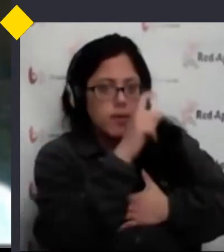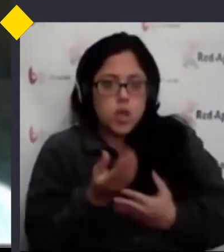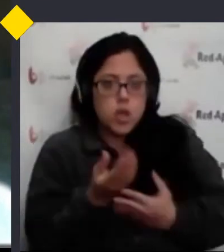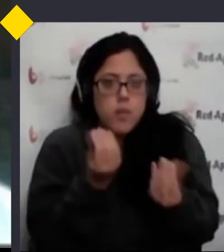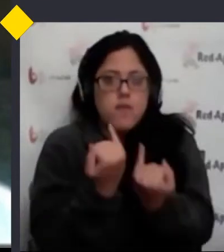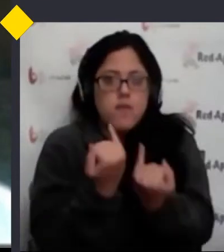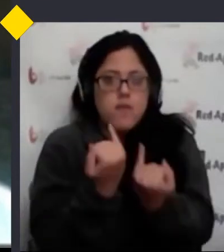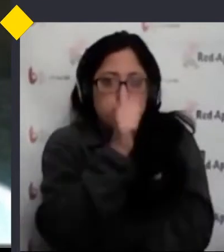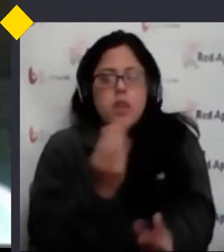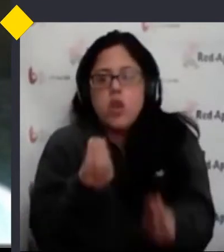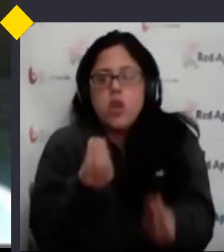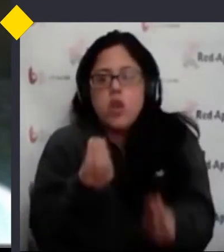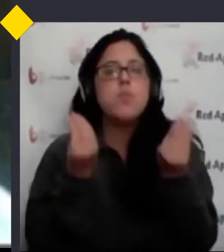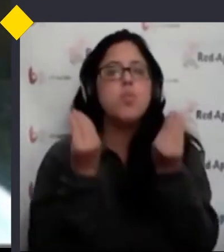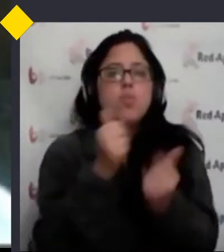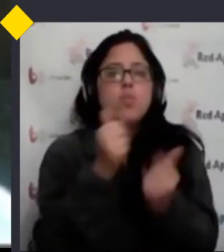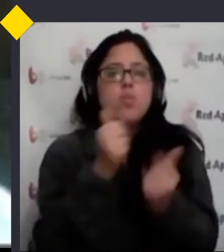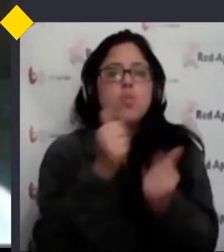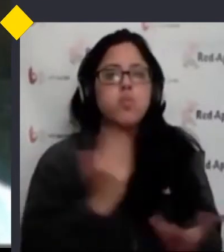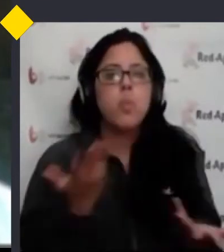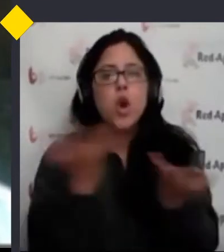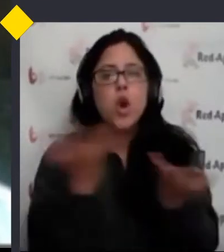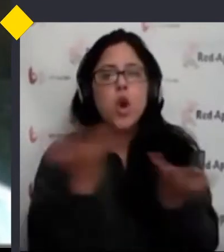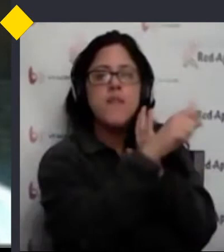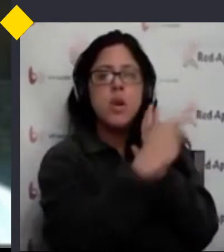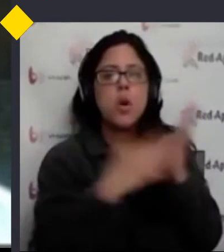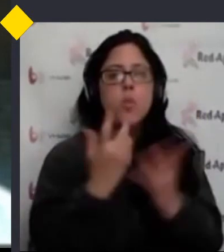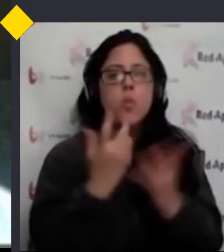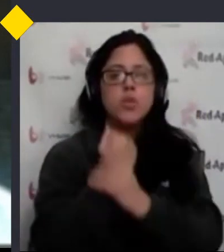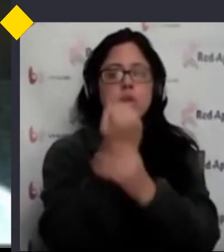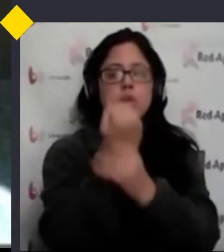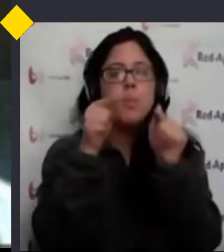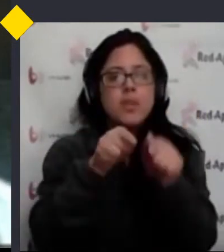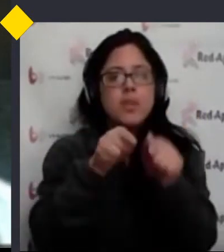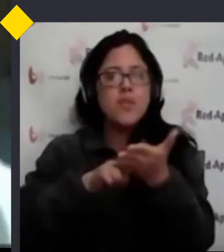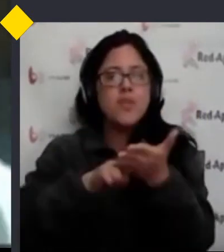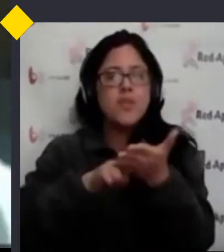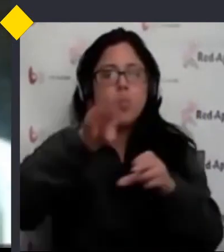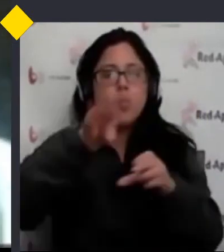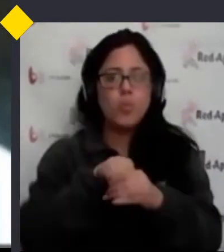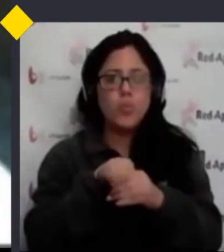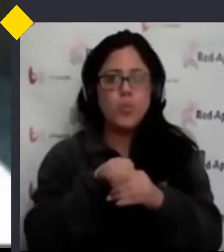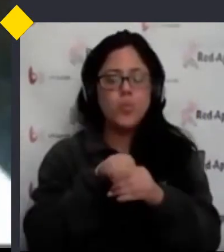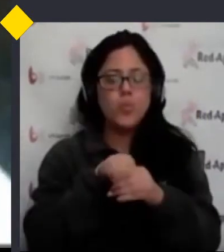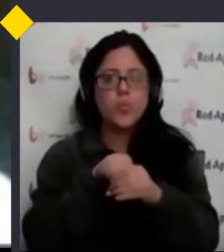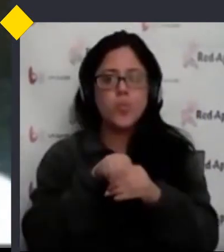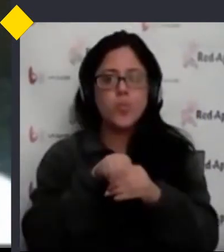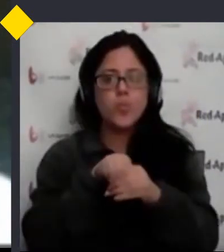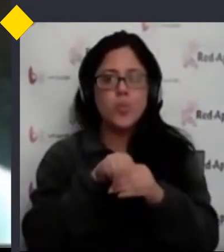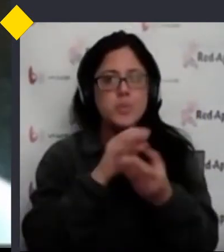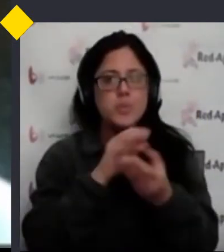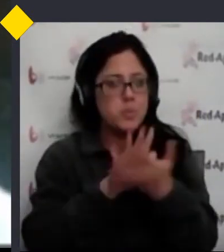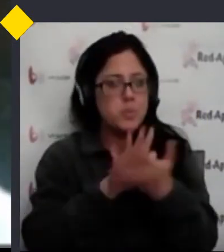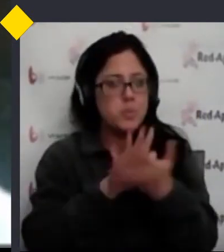que sea privada. Entonces, ¿cómo lo medimos? ¿Cómo ayudamos a que realmente podamos hacer una inclusión? Sí, hay un problema de